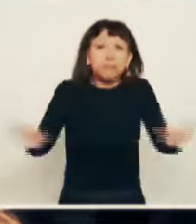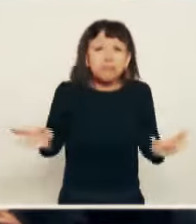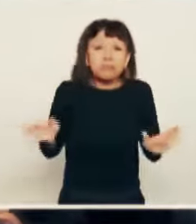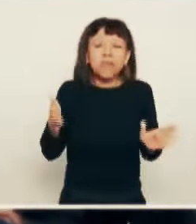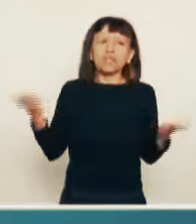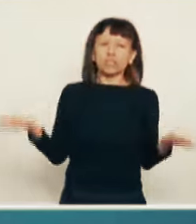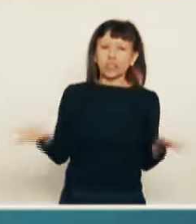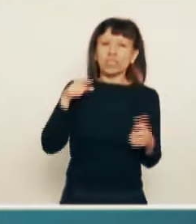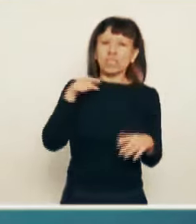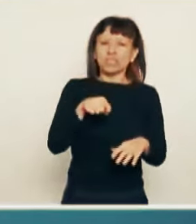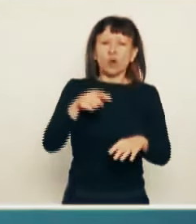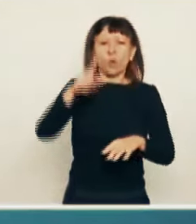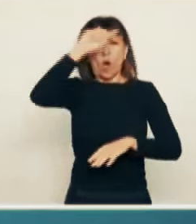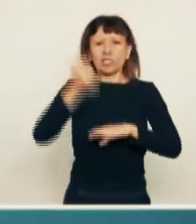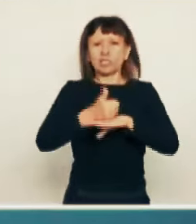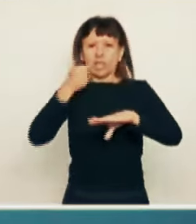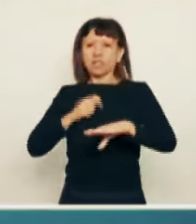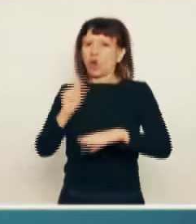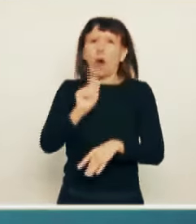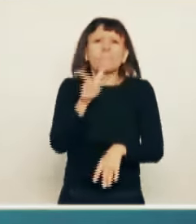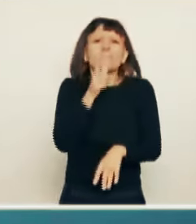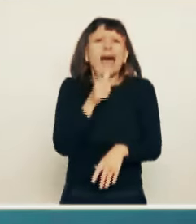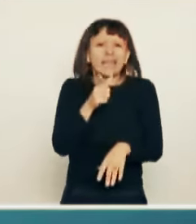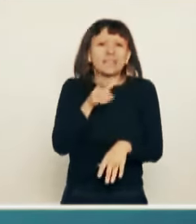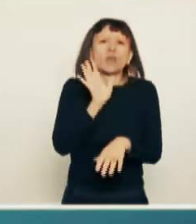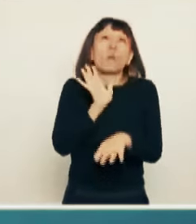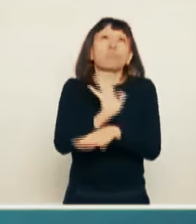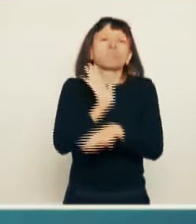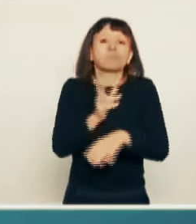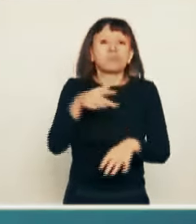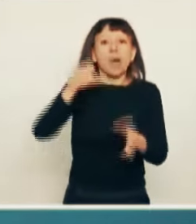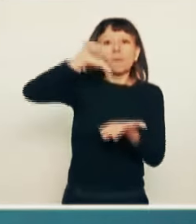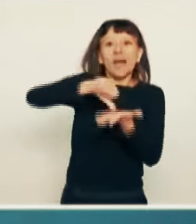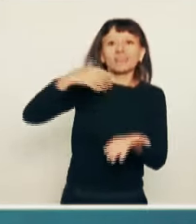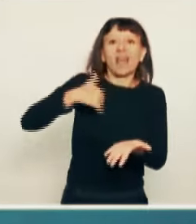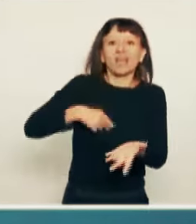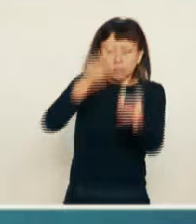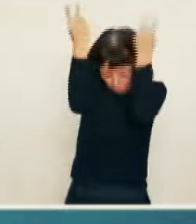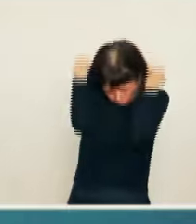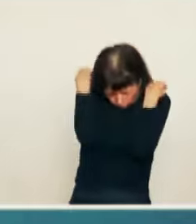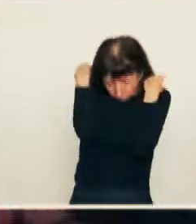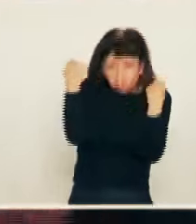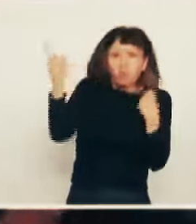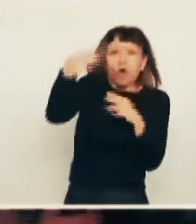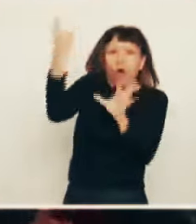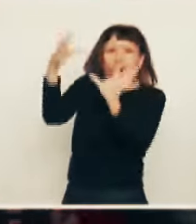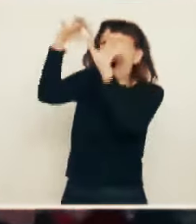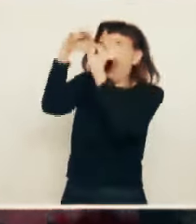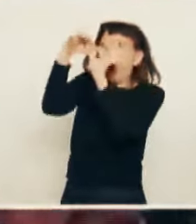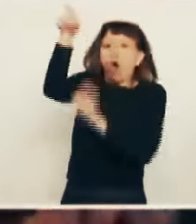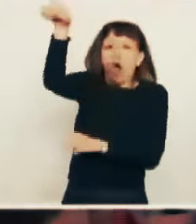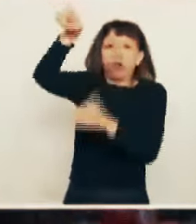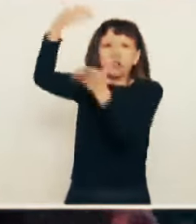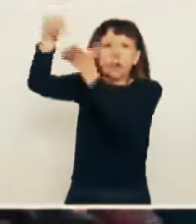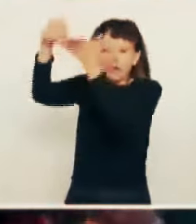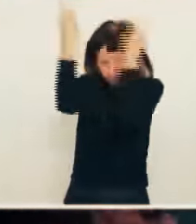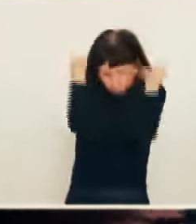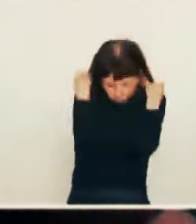parece que suena a anarcocolonialismo. Y me parece que en eso no estamos de acuerdo.